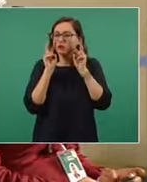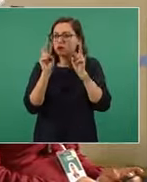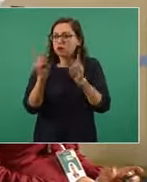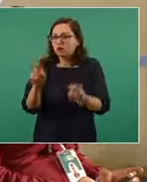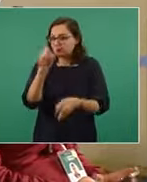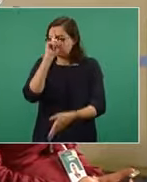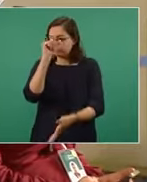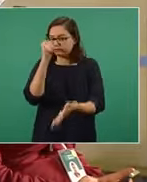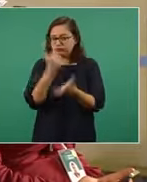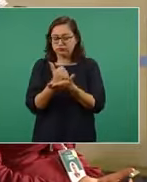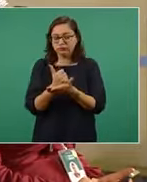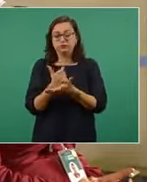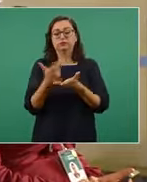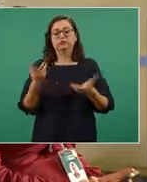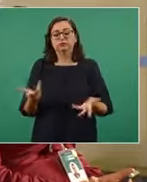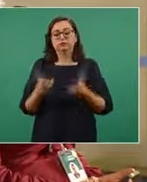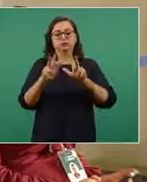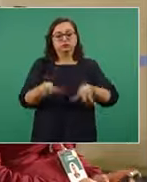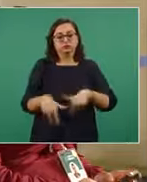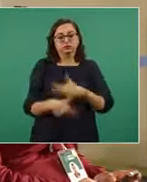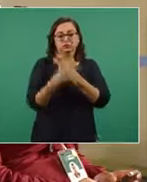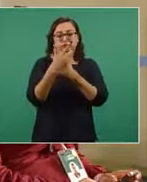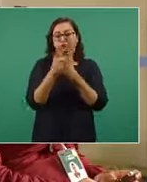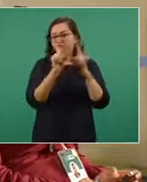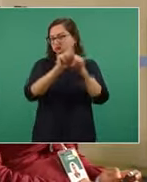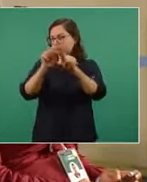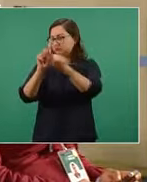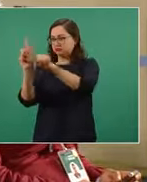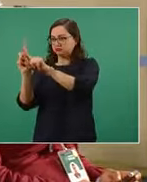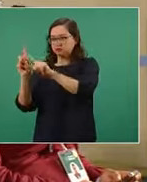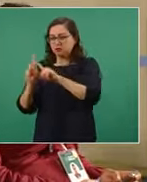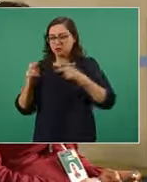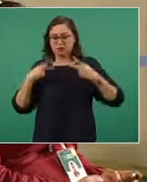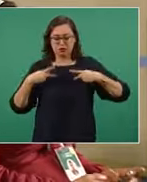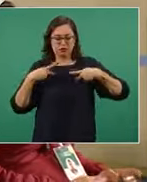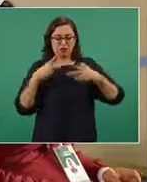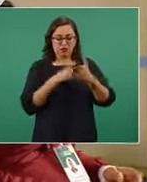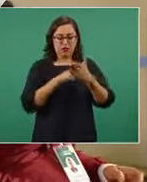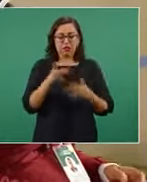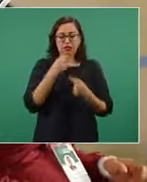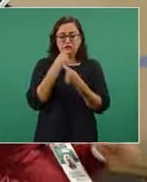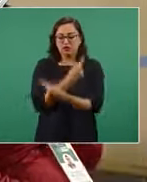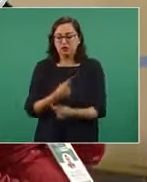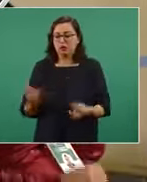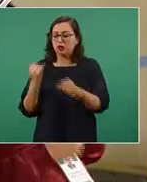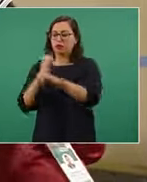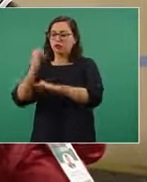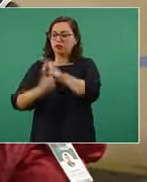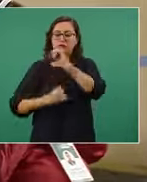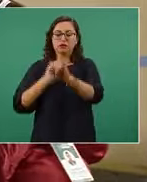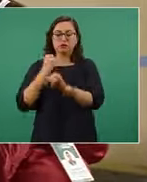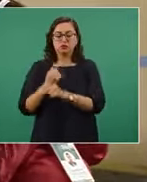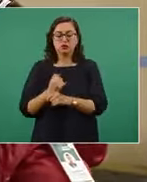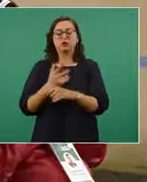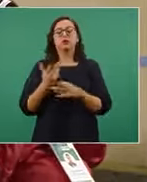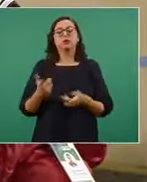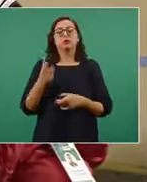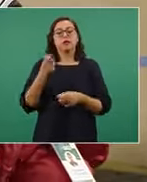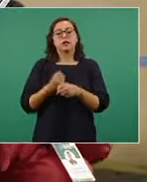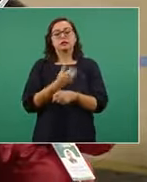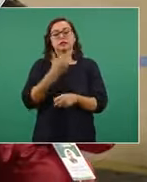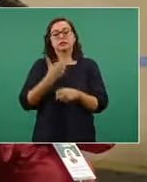y presencial con personalidades versadas en derechos de la infancia, tanto a nivel nacional como internacional. La secretaria de